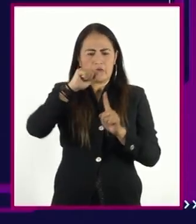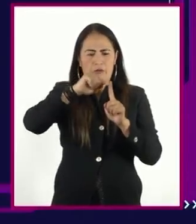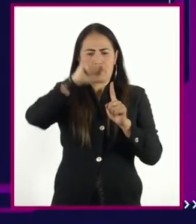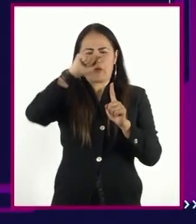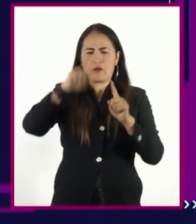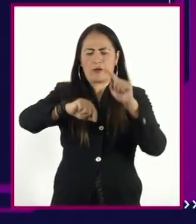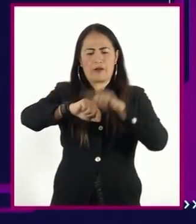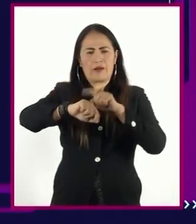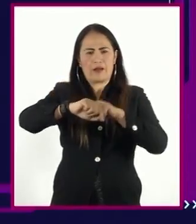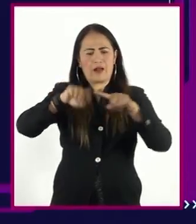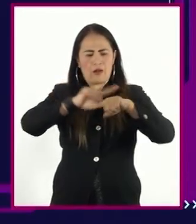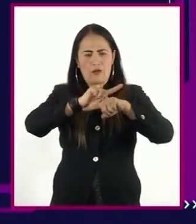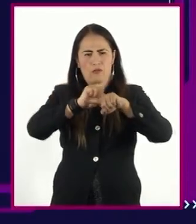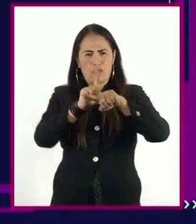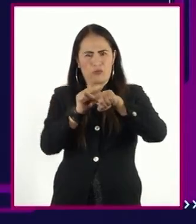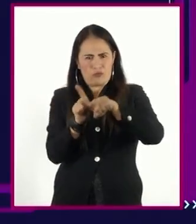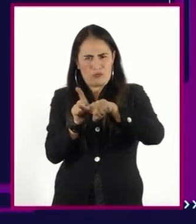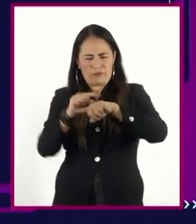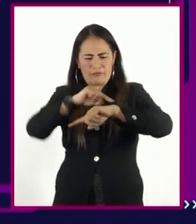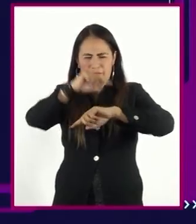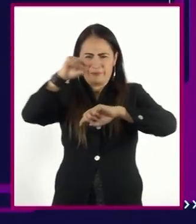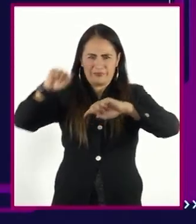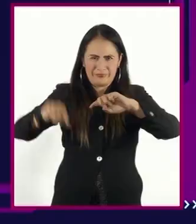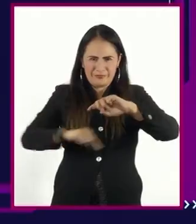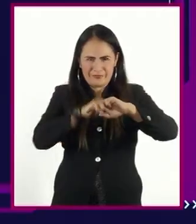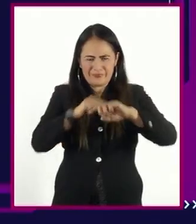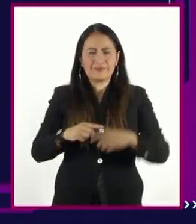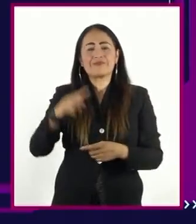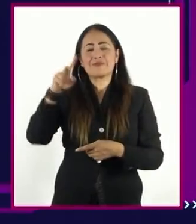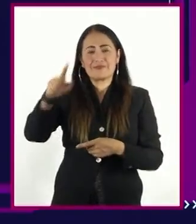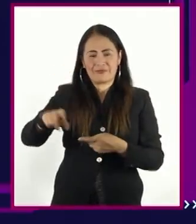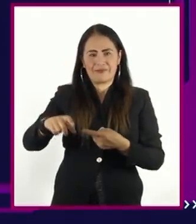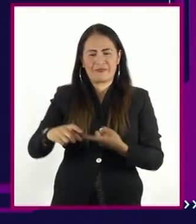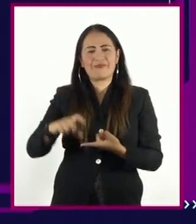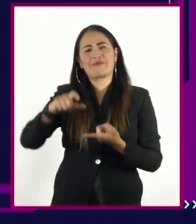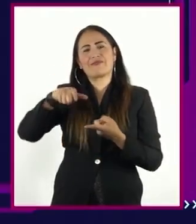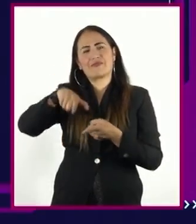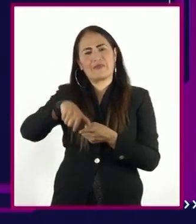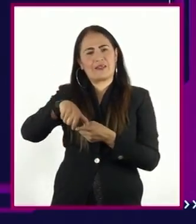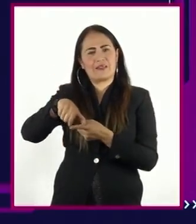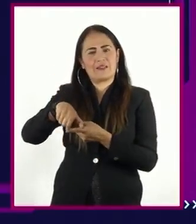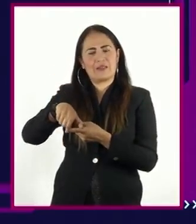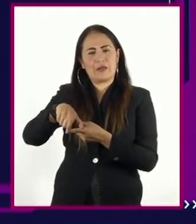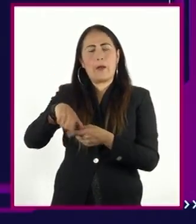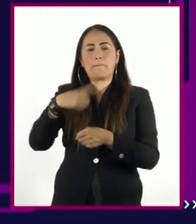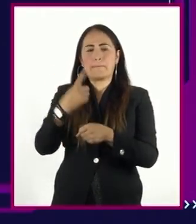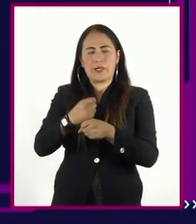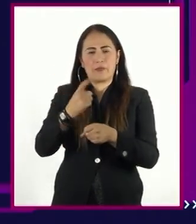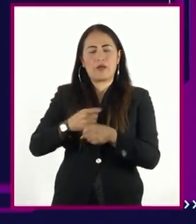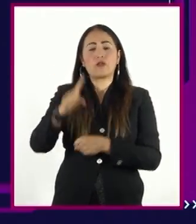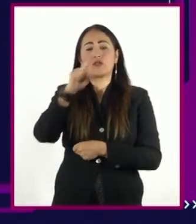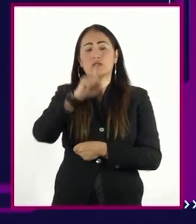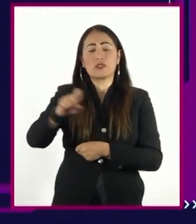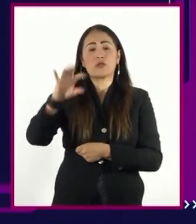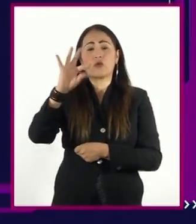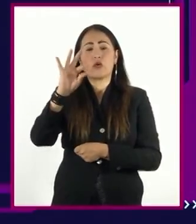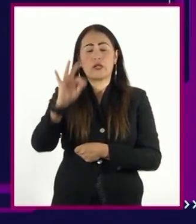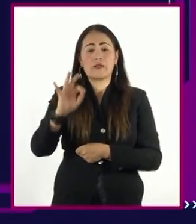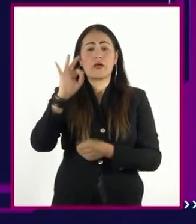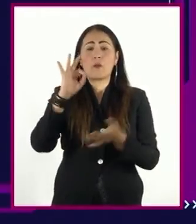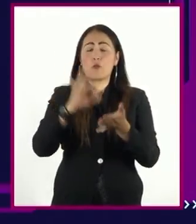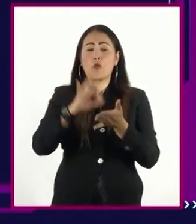sentido de las manecillas del reloj. Con el transportador marcamos el primer ángulo, que es de 140.4